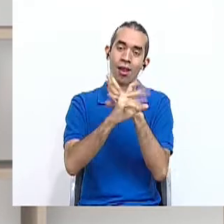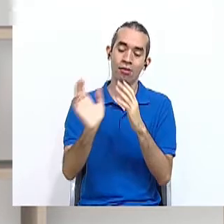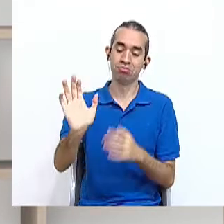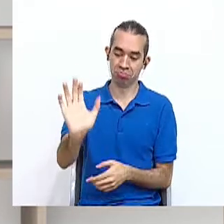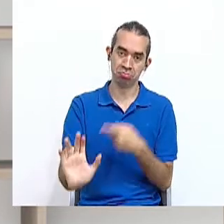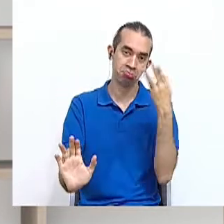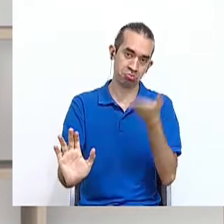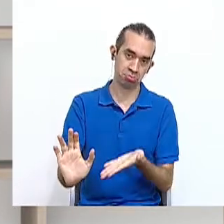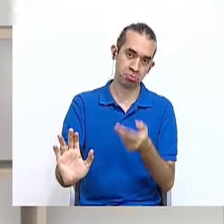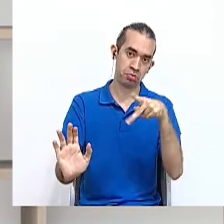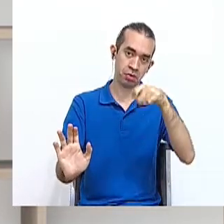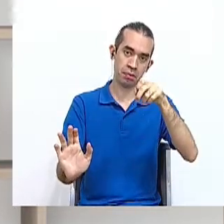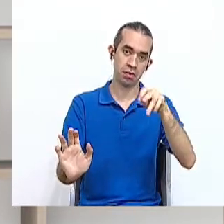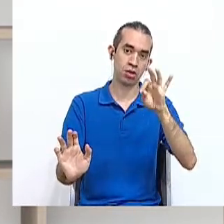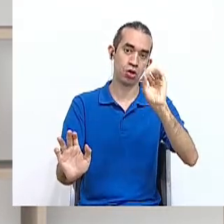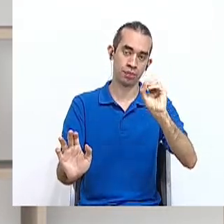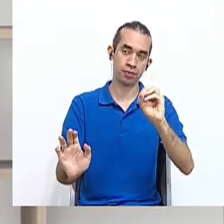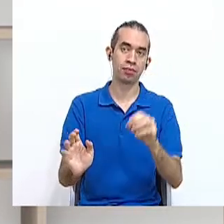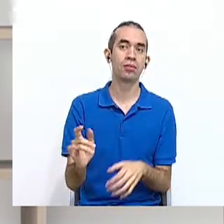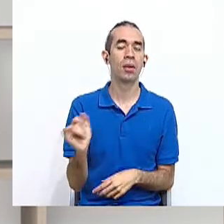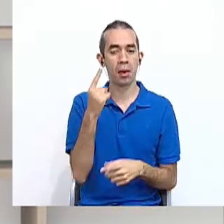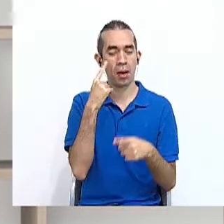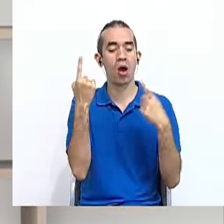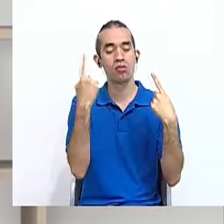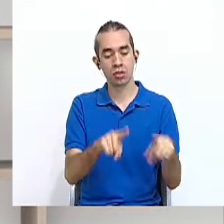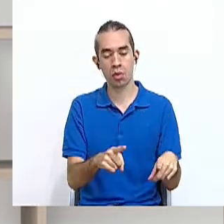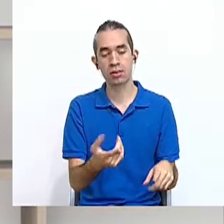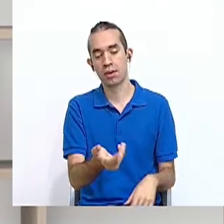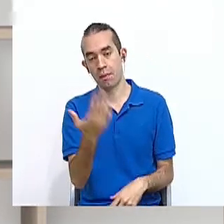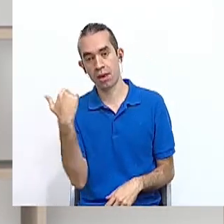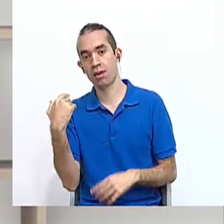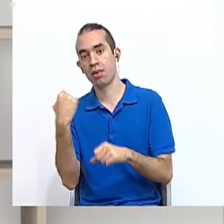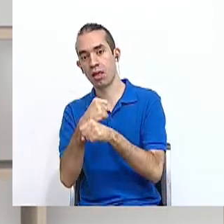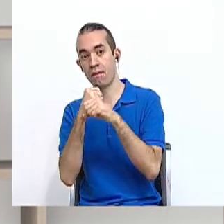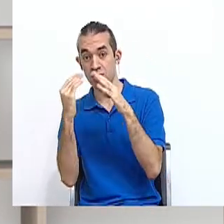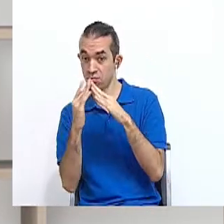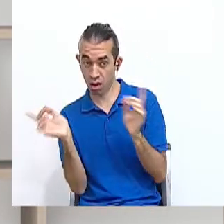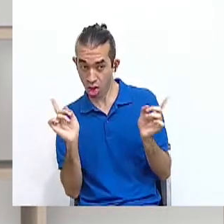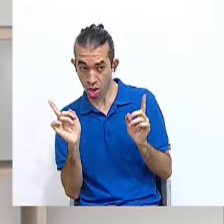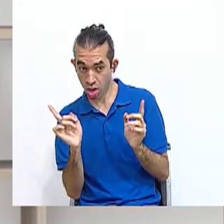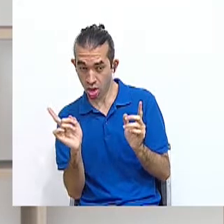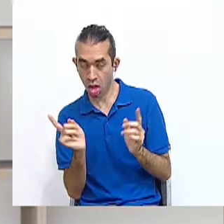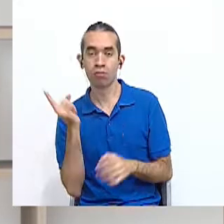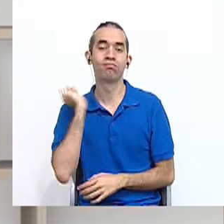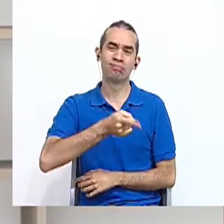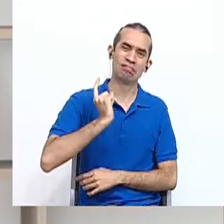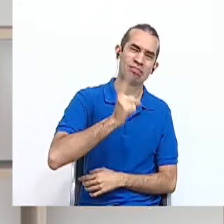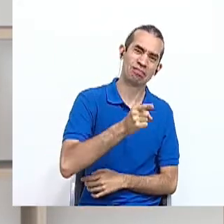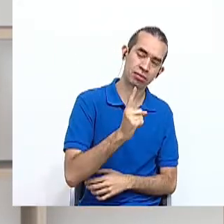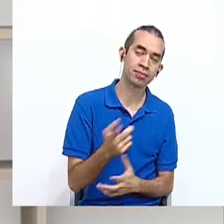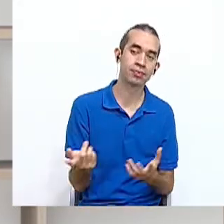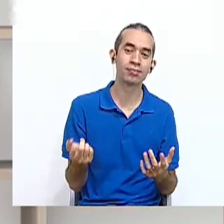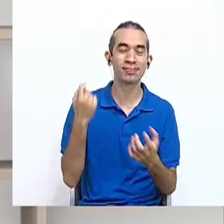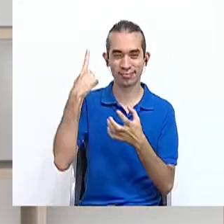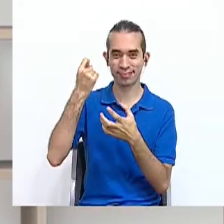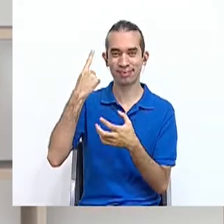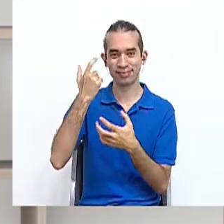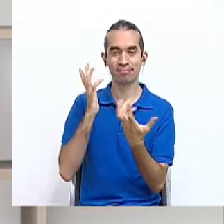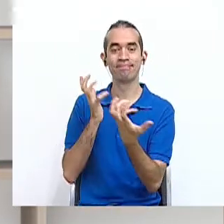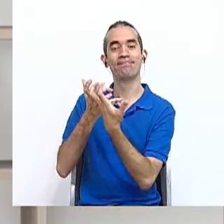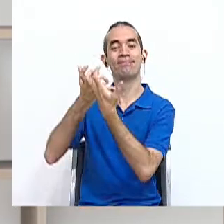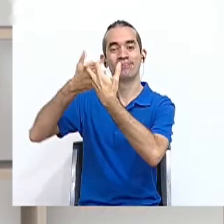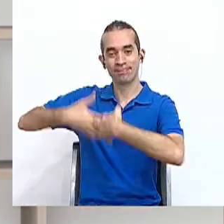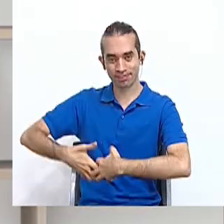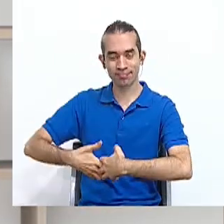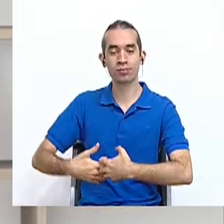Pepito, una consecuencia, venga, haga los deberes, no los hizo, entonces le llamaron la atención. Eso es la coherencia,